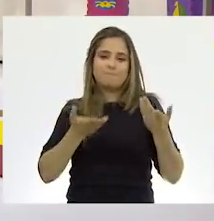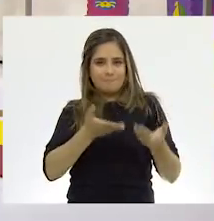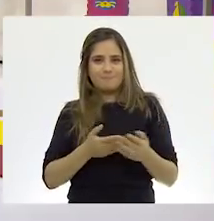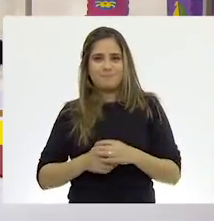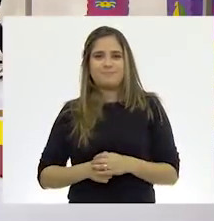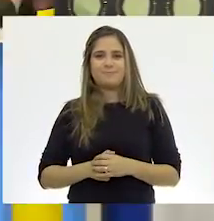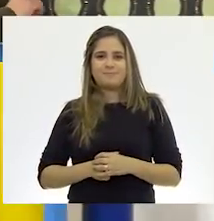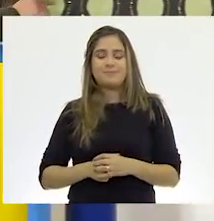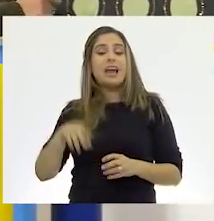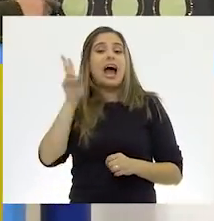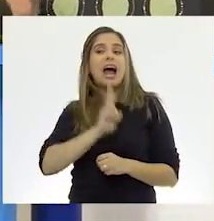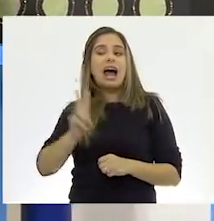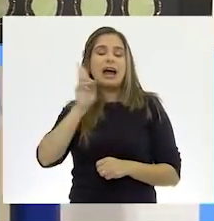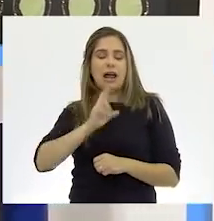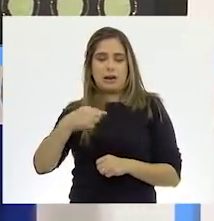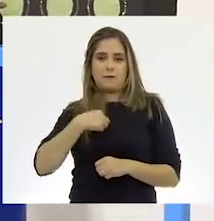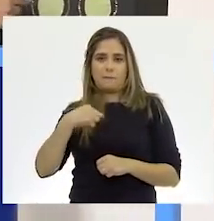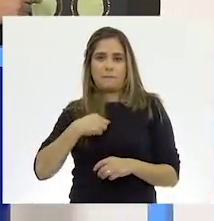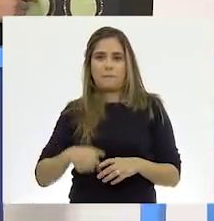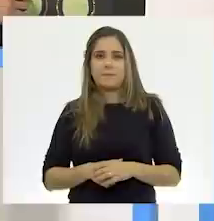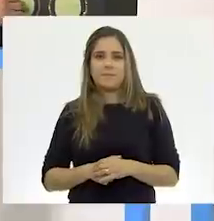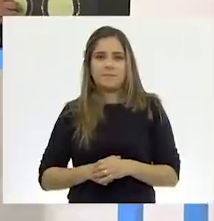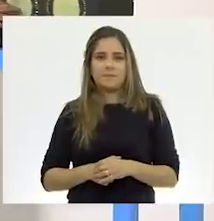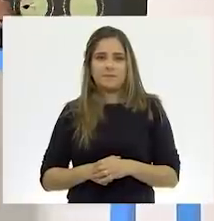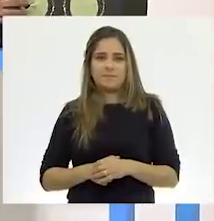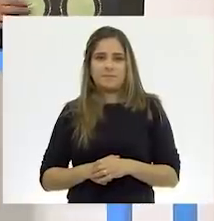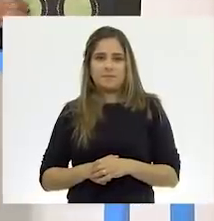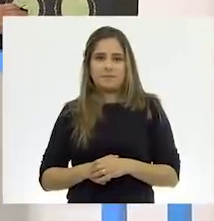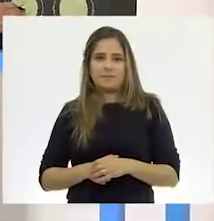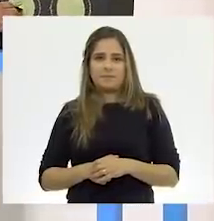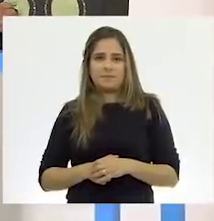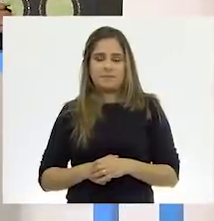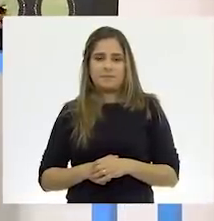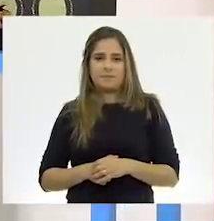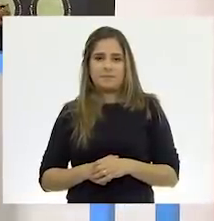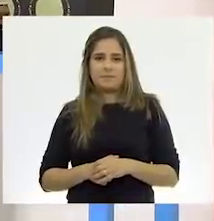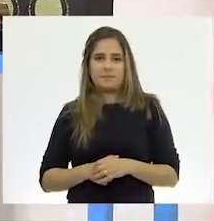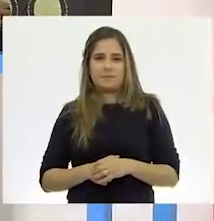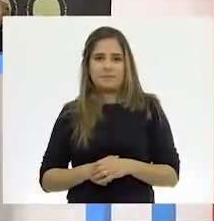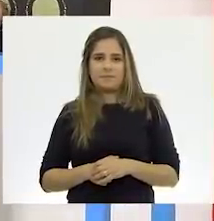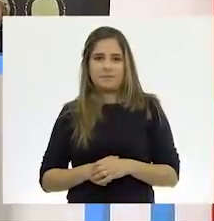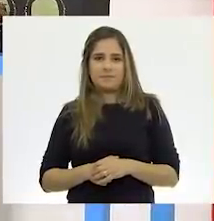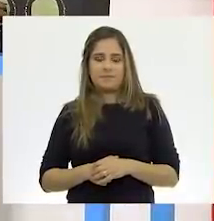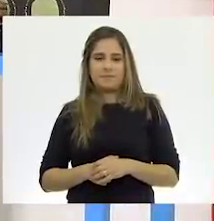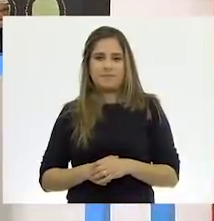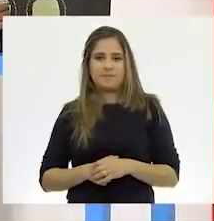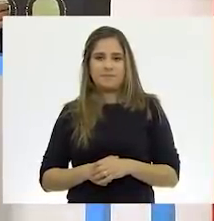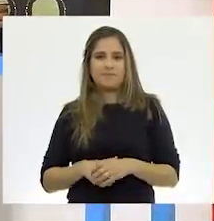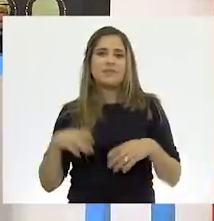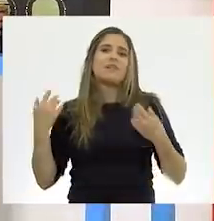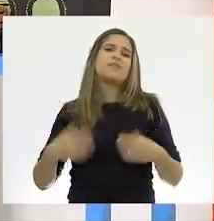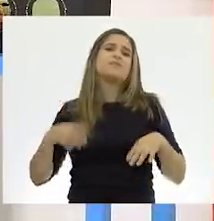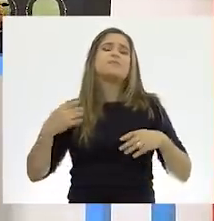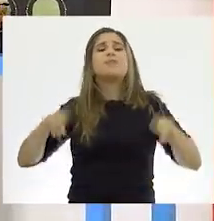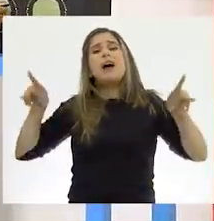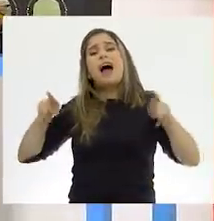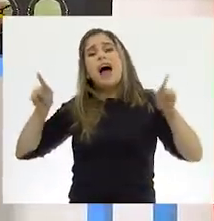A ver, yo creo que este. ¡Ay! ¡Ay! ¡Otra